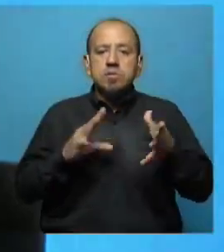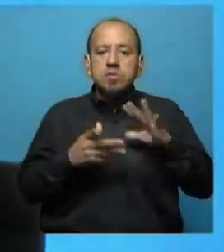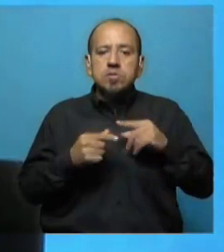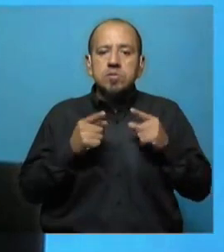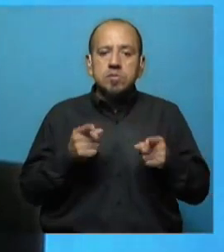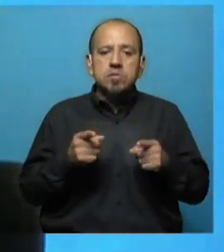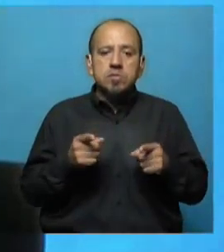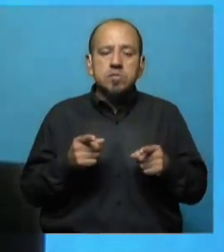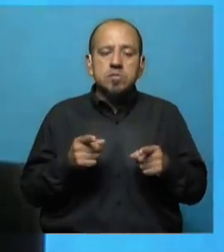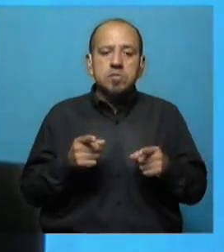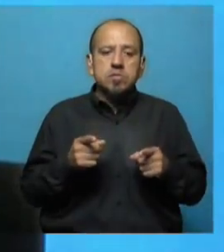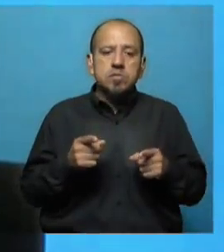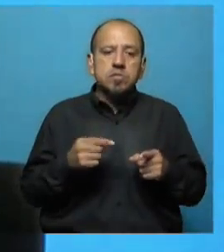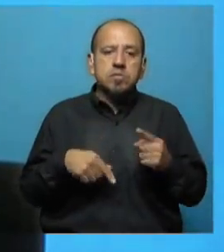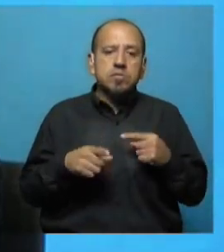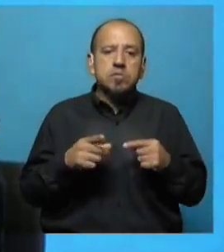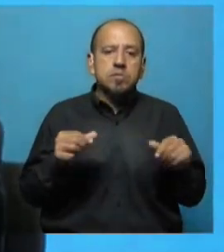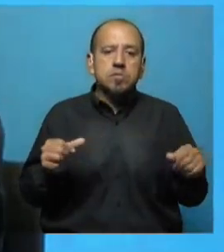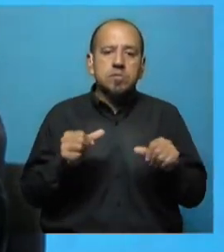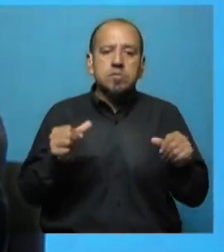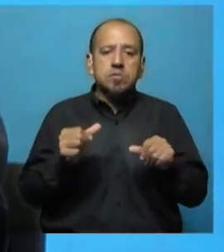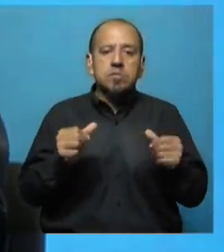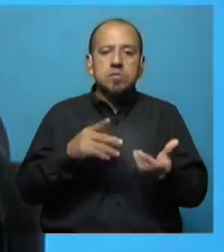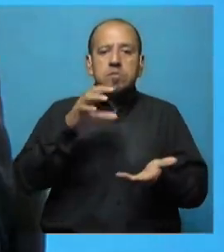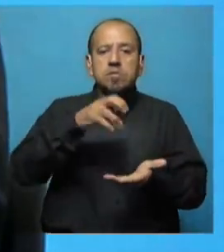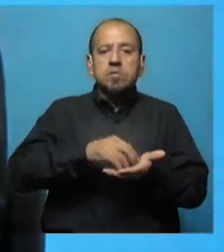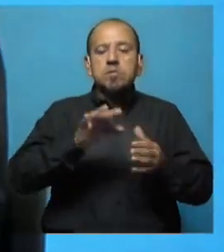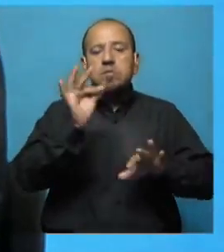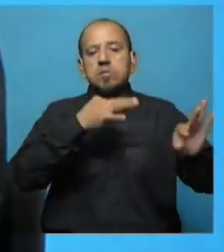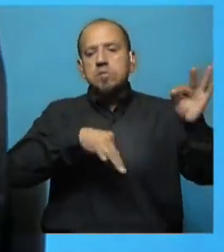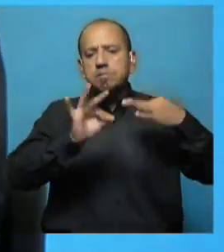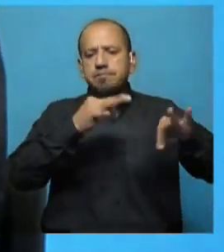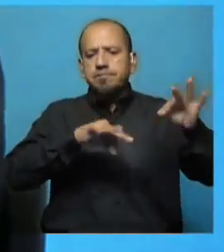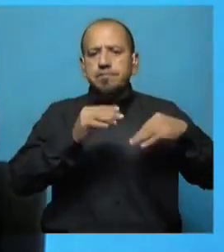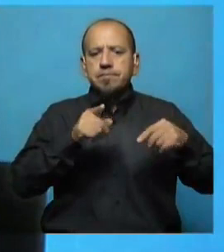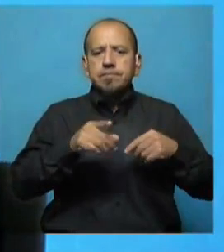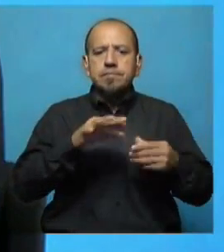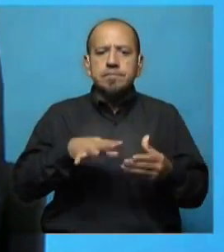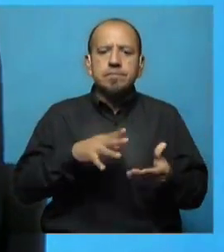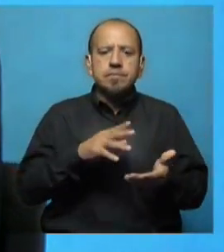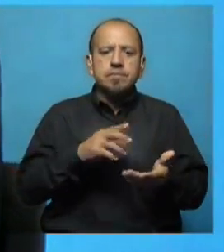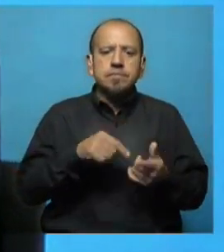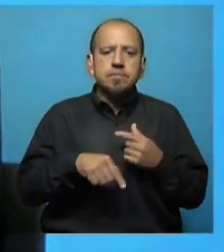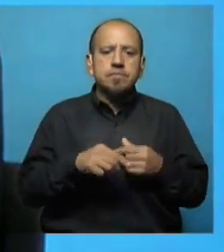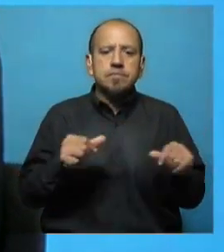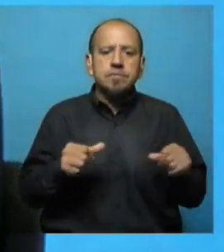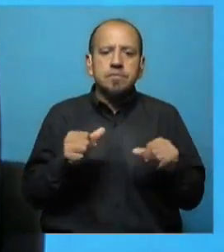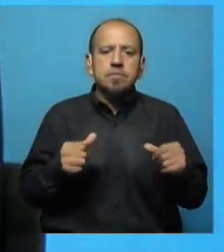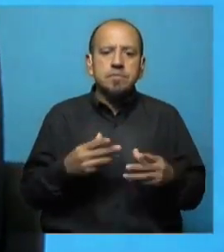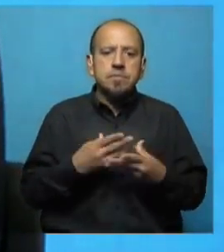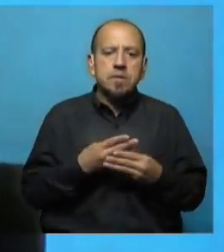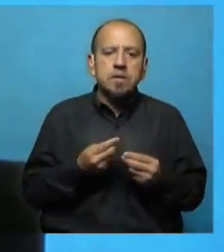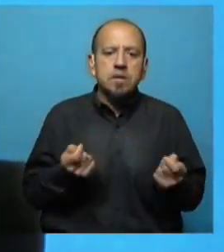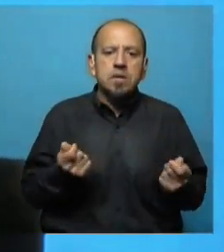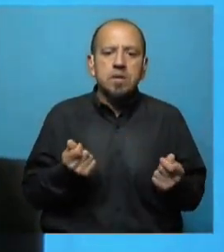menos lo que vos decís no de instalar un estudio en una sala de teatro que ya de por sí descomprimía y generaba un ambiente para